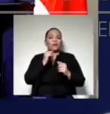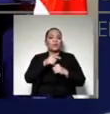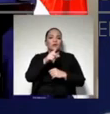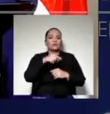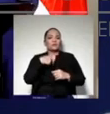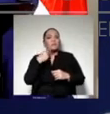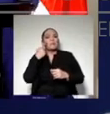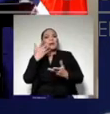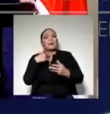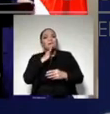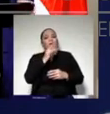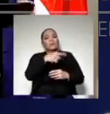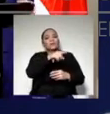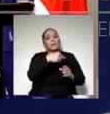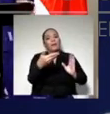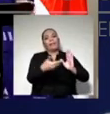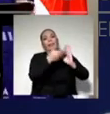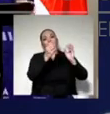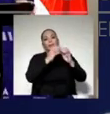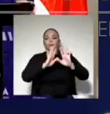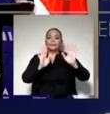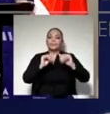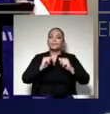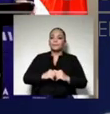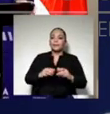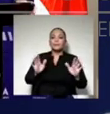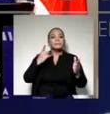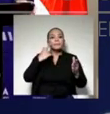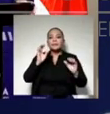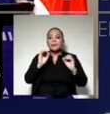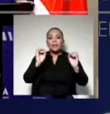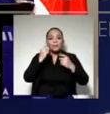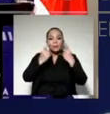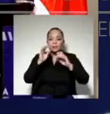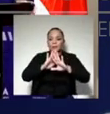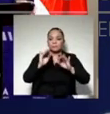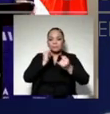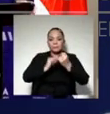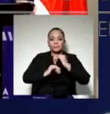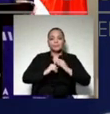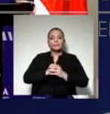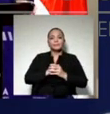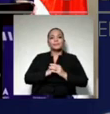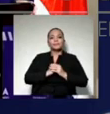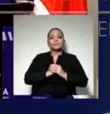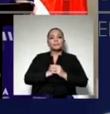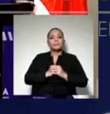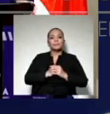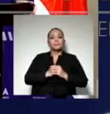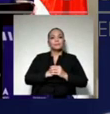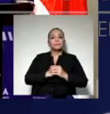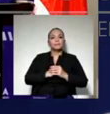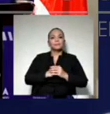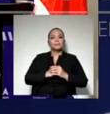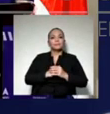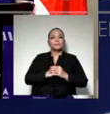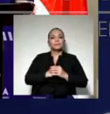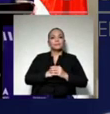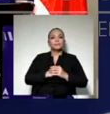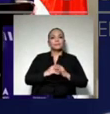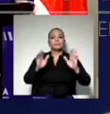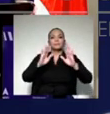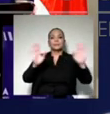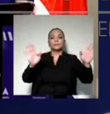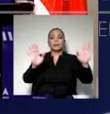más a uno y no. Ok, pareciera que ya no hay preguntas, ¿verdad? No, ya ustedes preguntaron y se les dimos